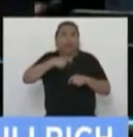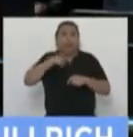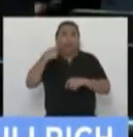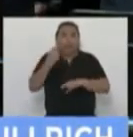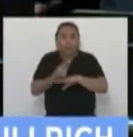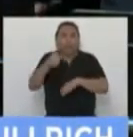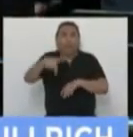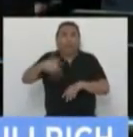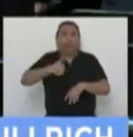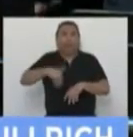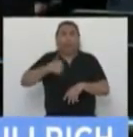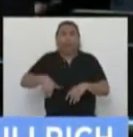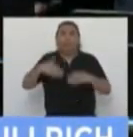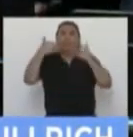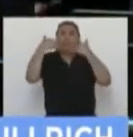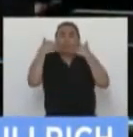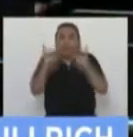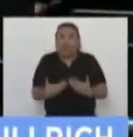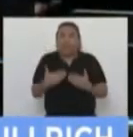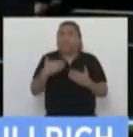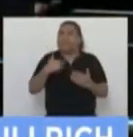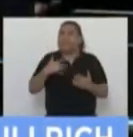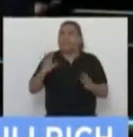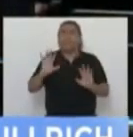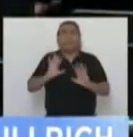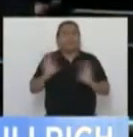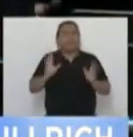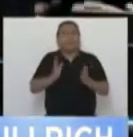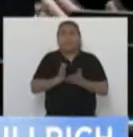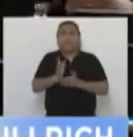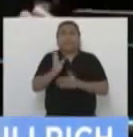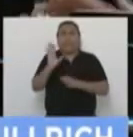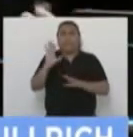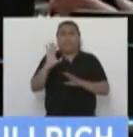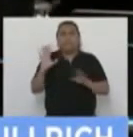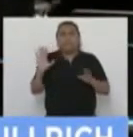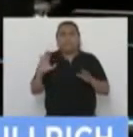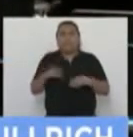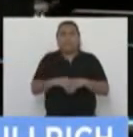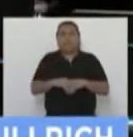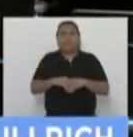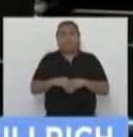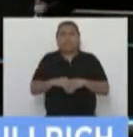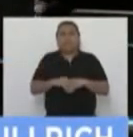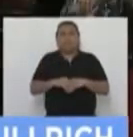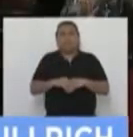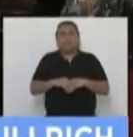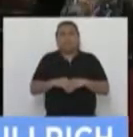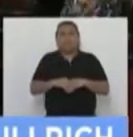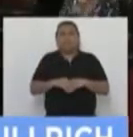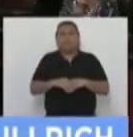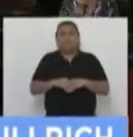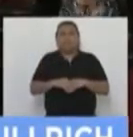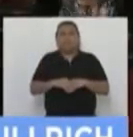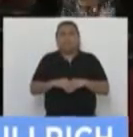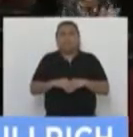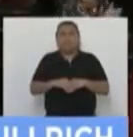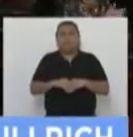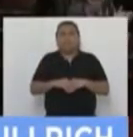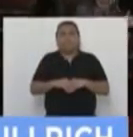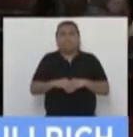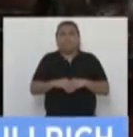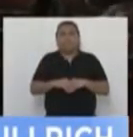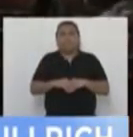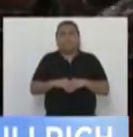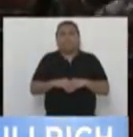progreso de la enfermedad de manera muy modesta, y también un tratamiento multidisciplinario con diferentes profesionales de la salud, encabezados